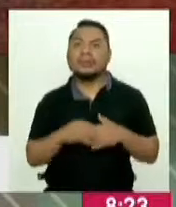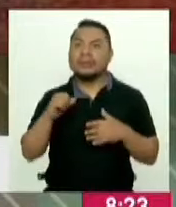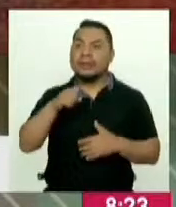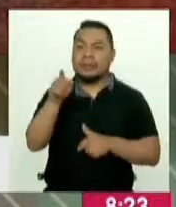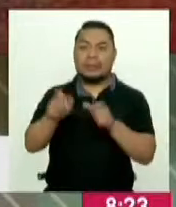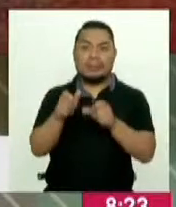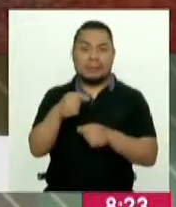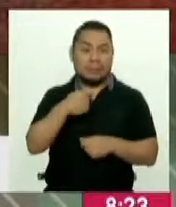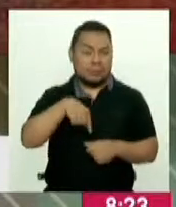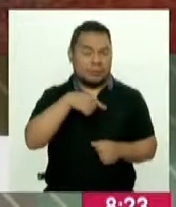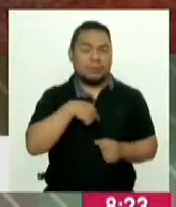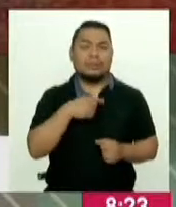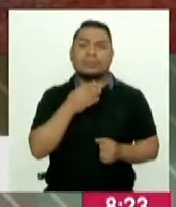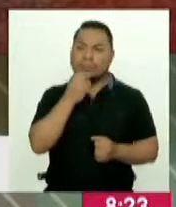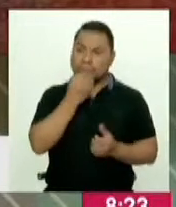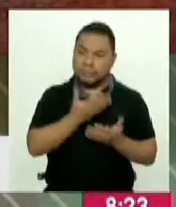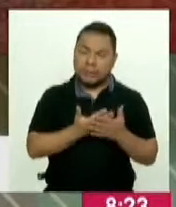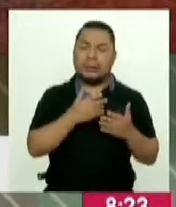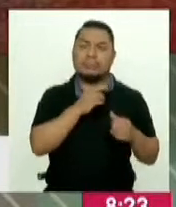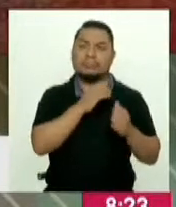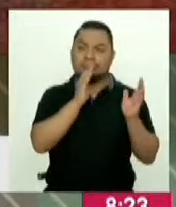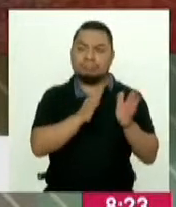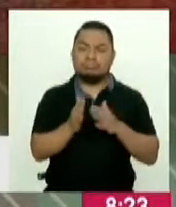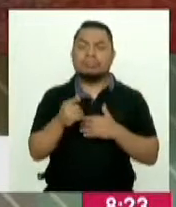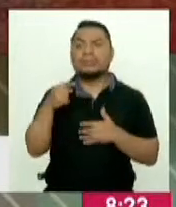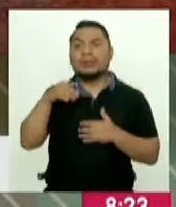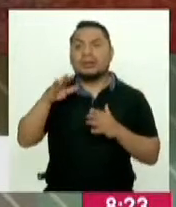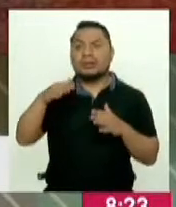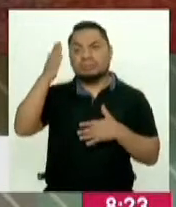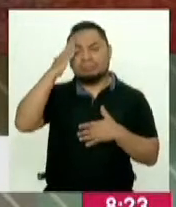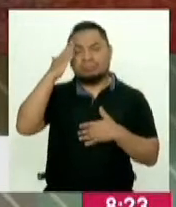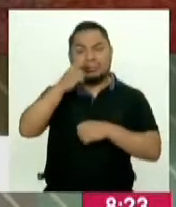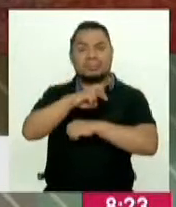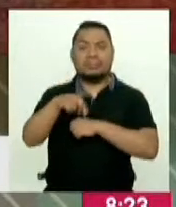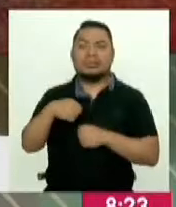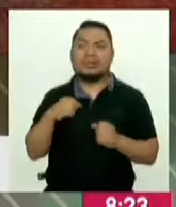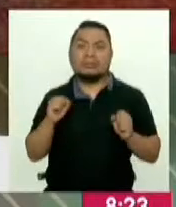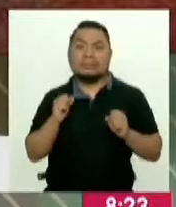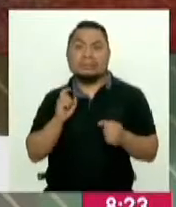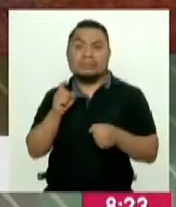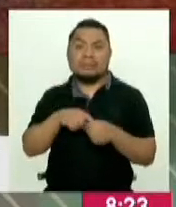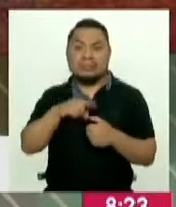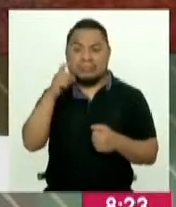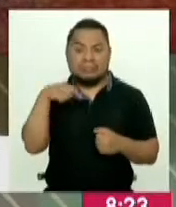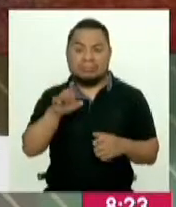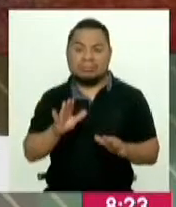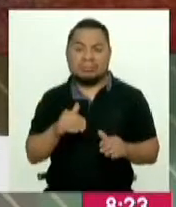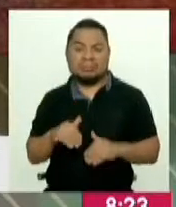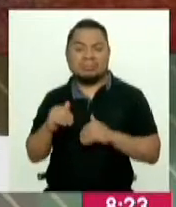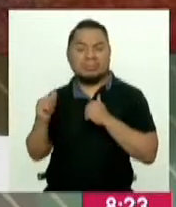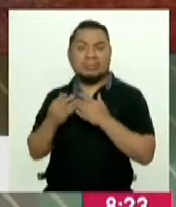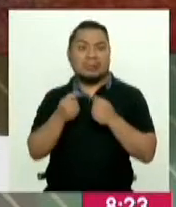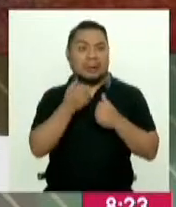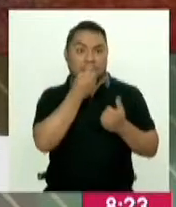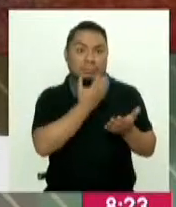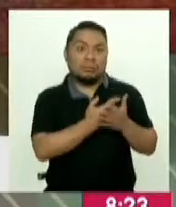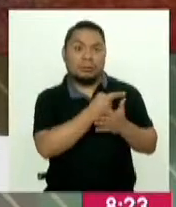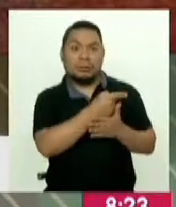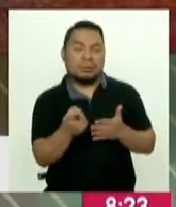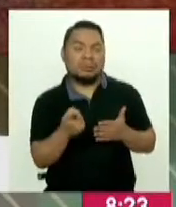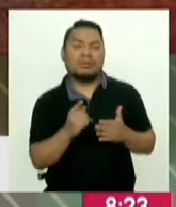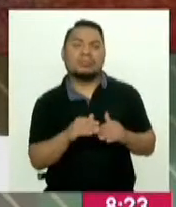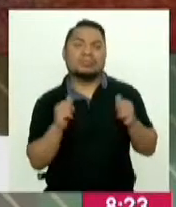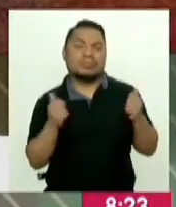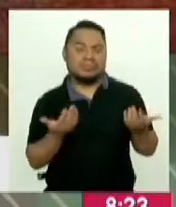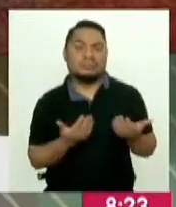de buena fe, decentes, preparadas, muchas veces tienen temor a meterse en un escenario tan, en una moledora de